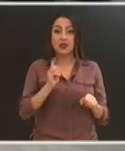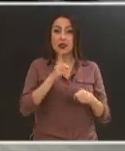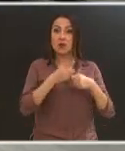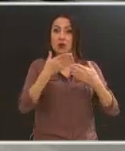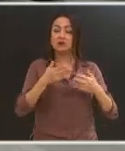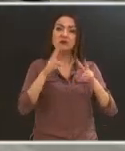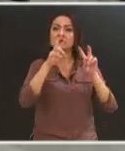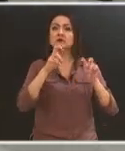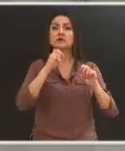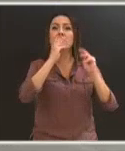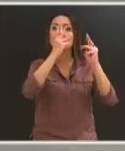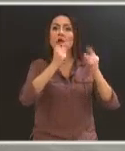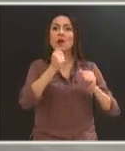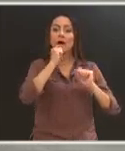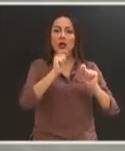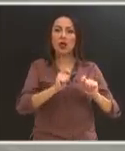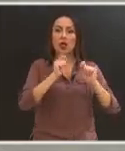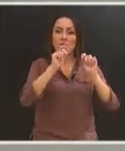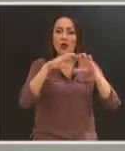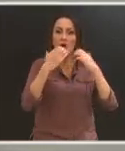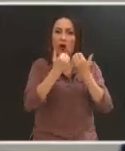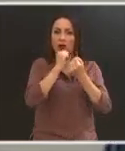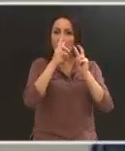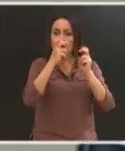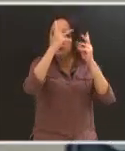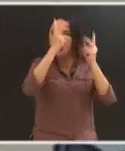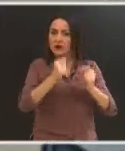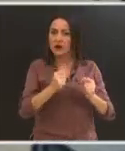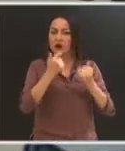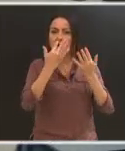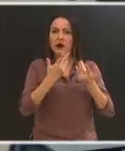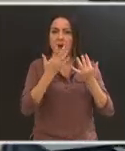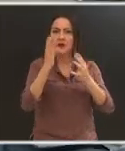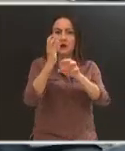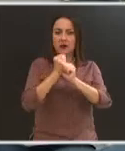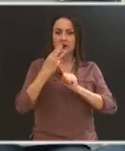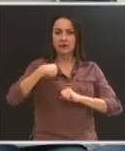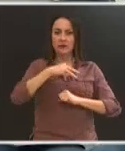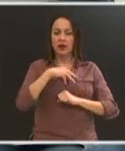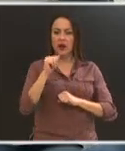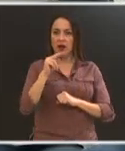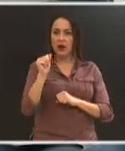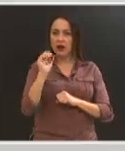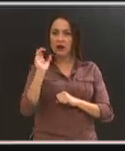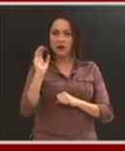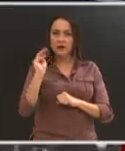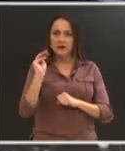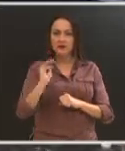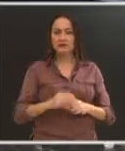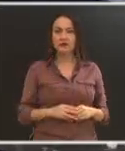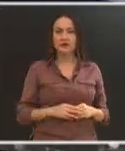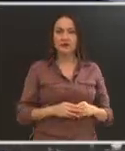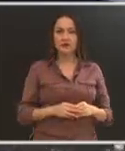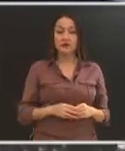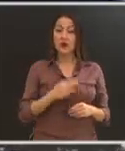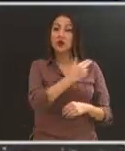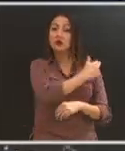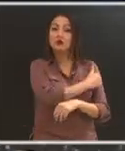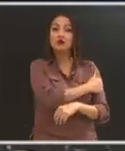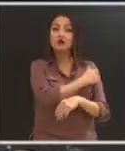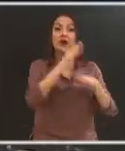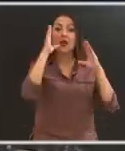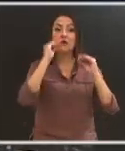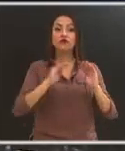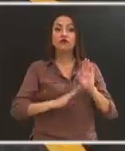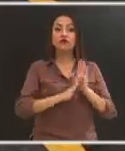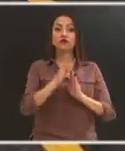Diputados analizan presupuesto para educación en comisión de hacendarios. Esperan recibir a la ministra Ana Catarina Müller. Cruz Roja reporta